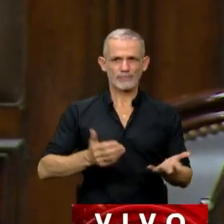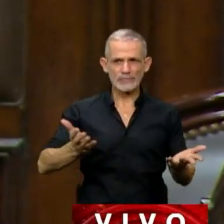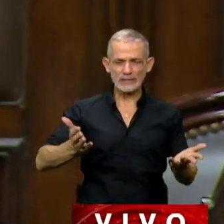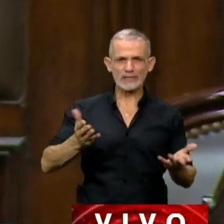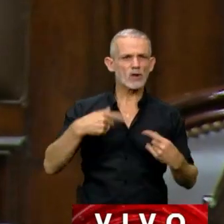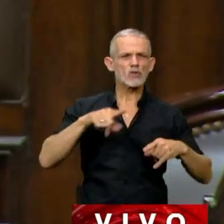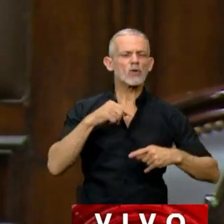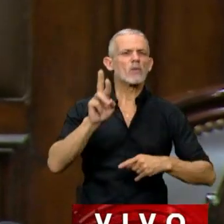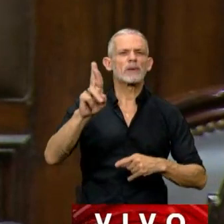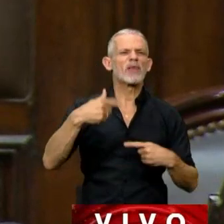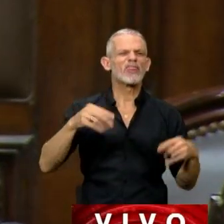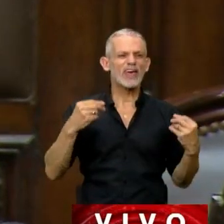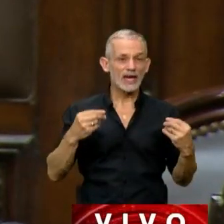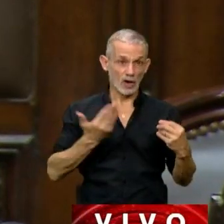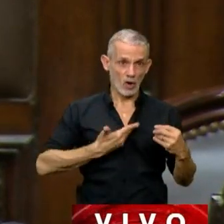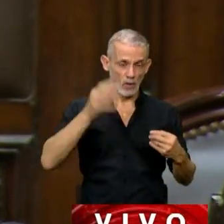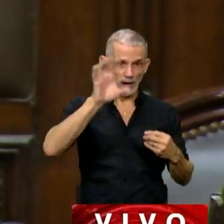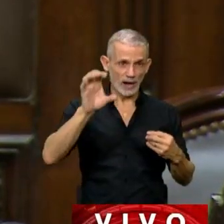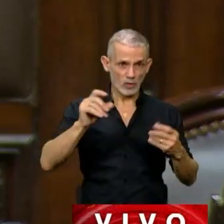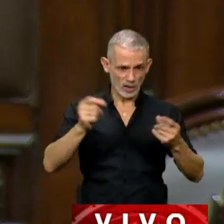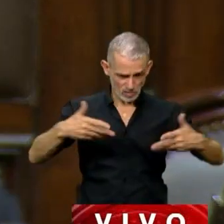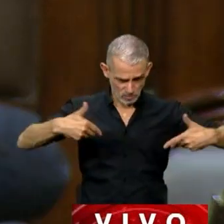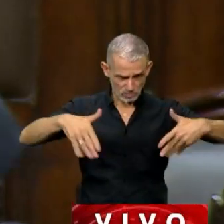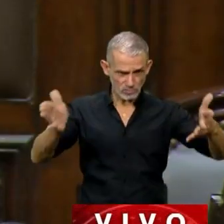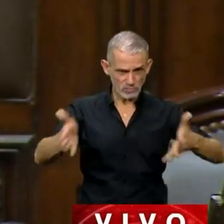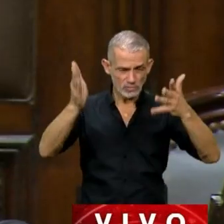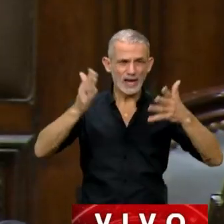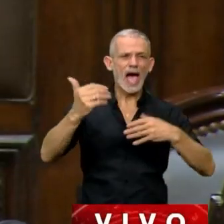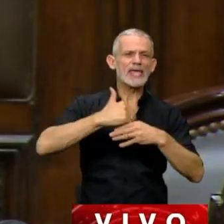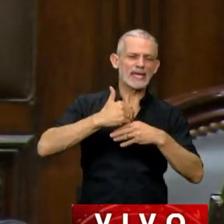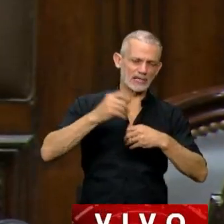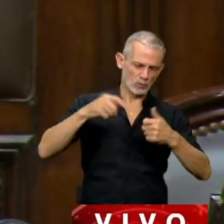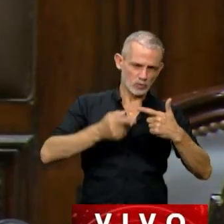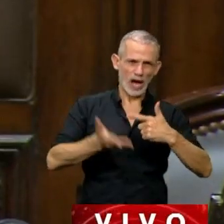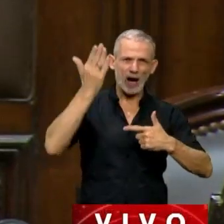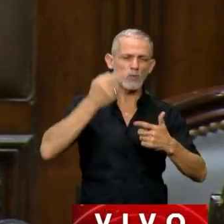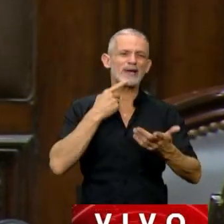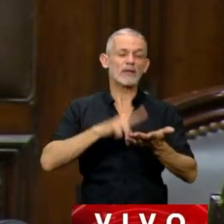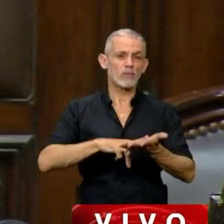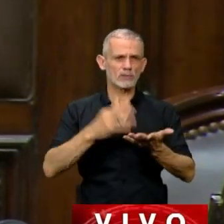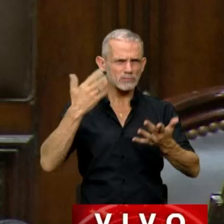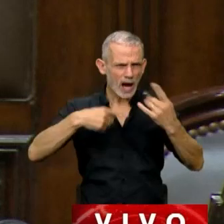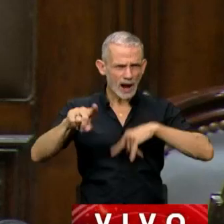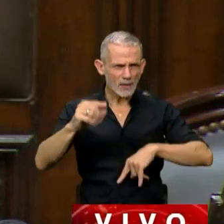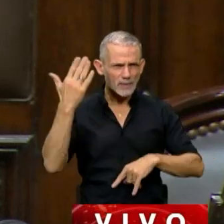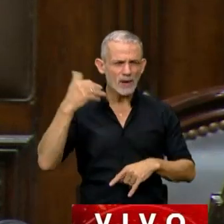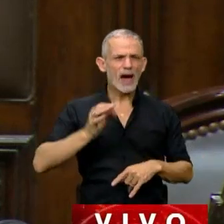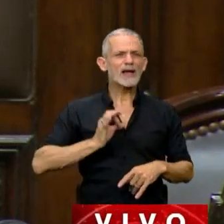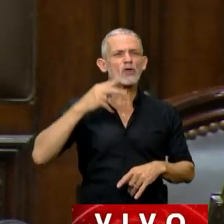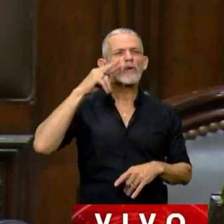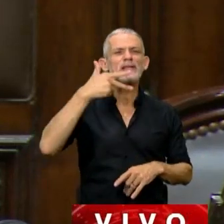¿Qué estamos autorizando a los gobernadores? A que aumenten ingresos brutos en contra de lo que se había pactado en el